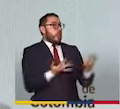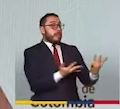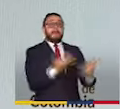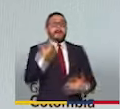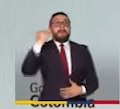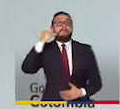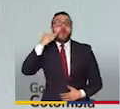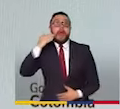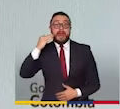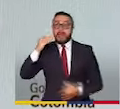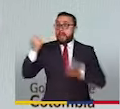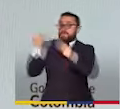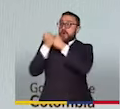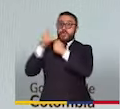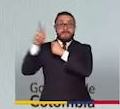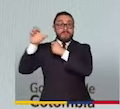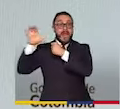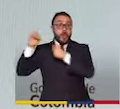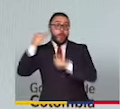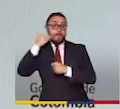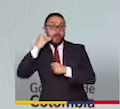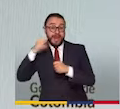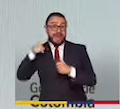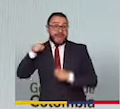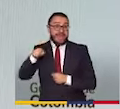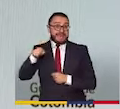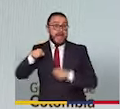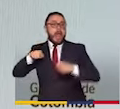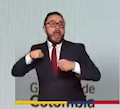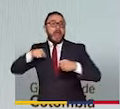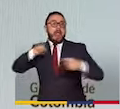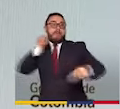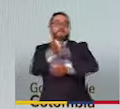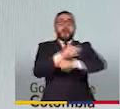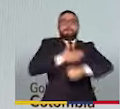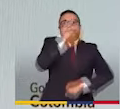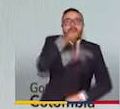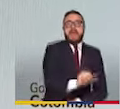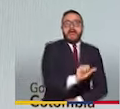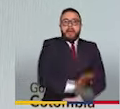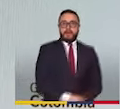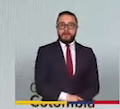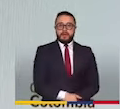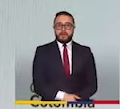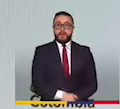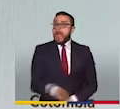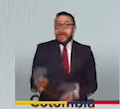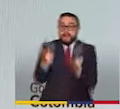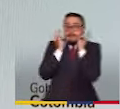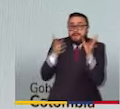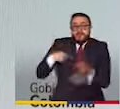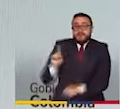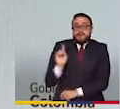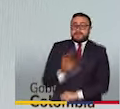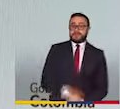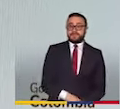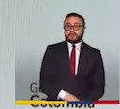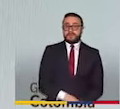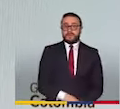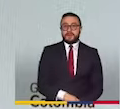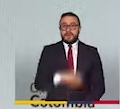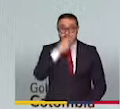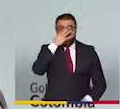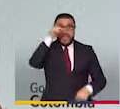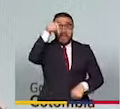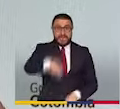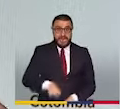franquista contra mi hija. Eso sí, eso no es pecado. De matar a un izquierdista